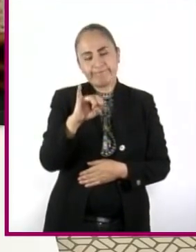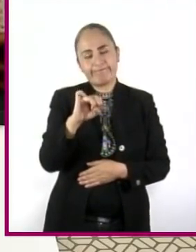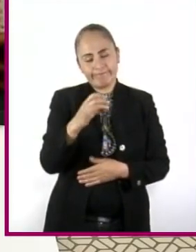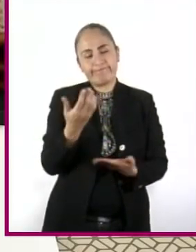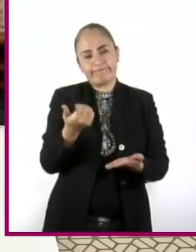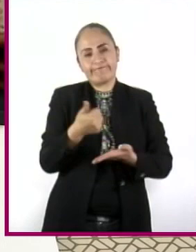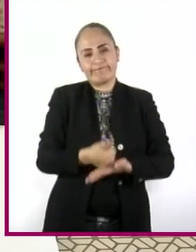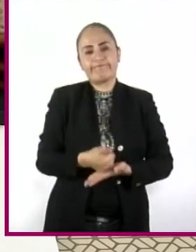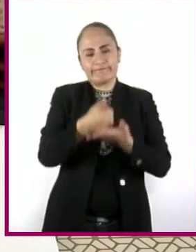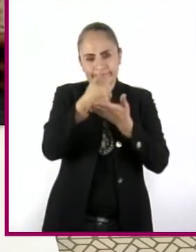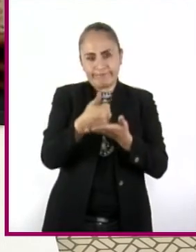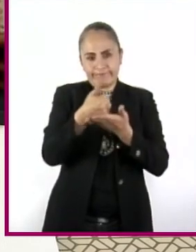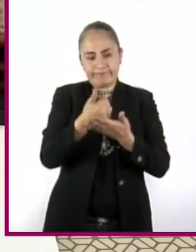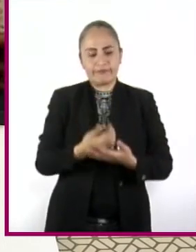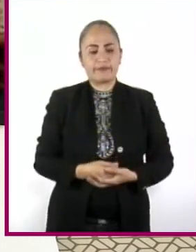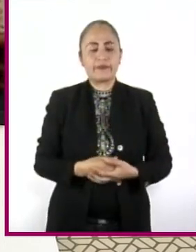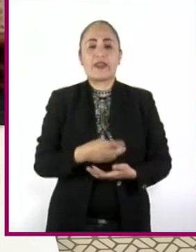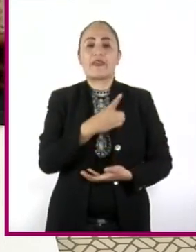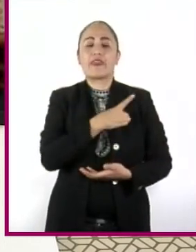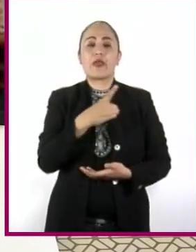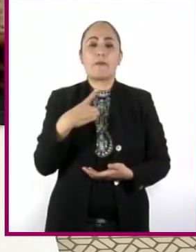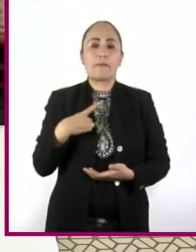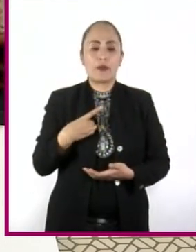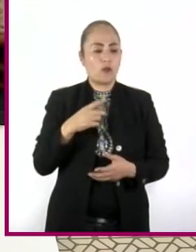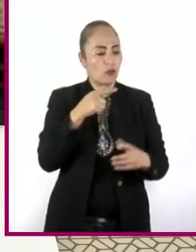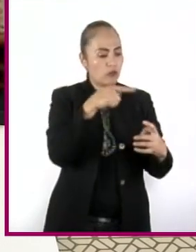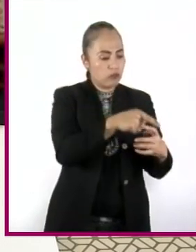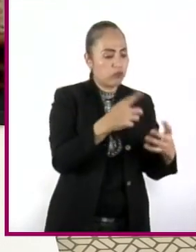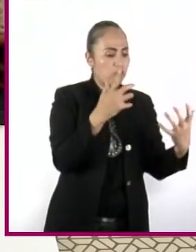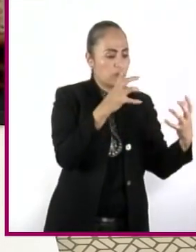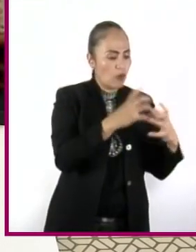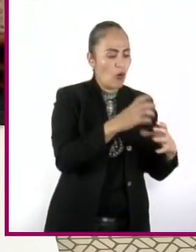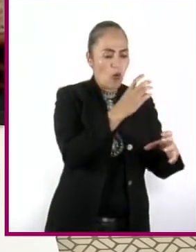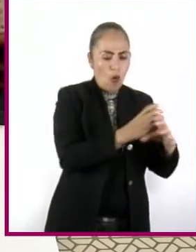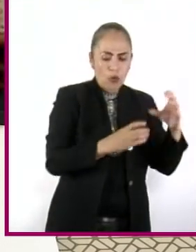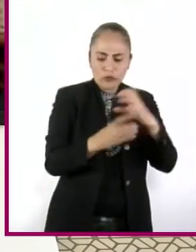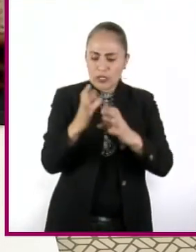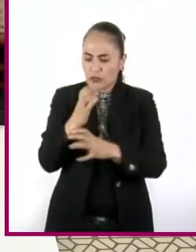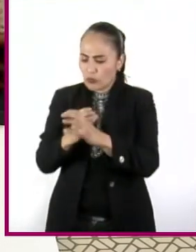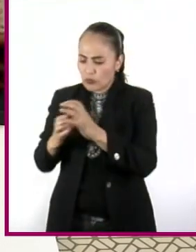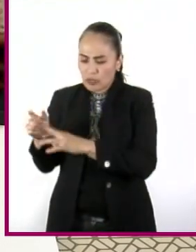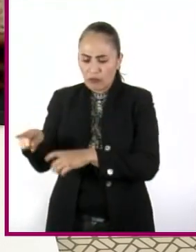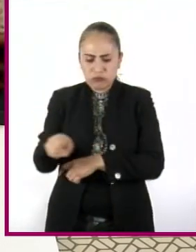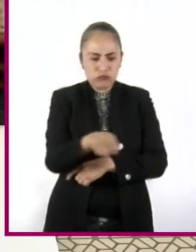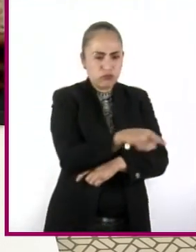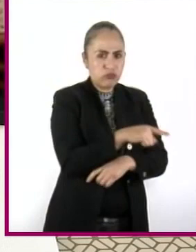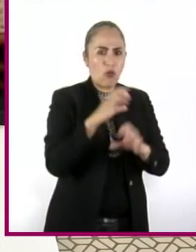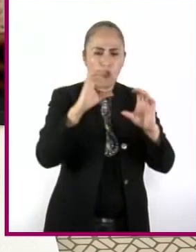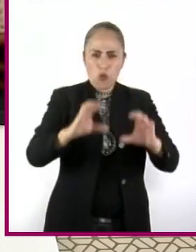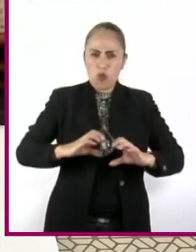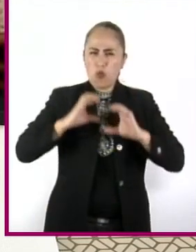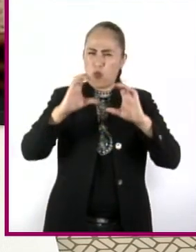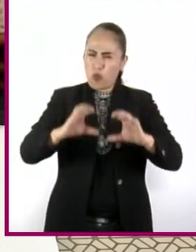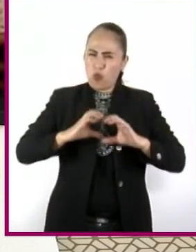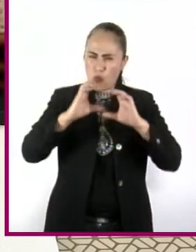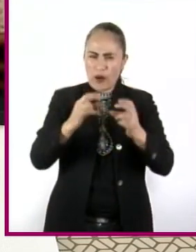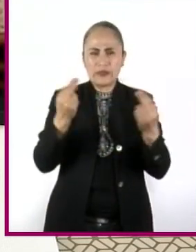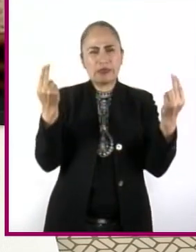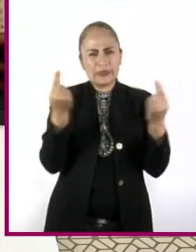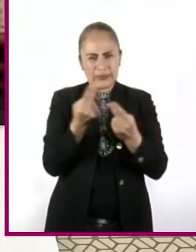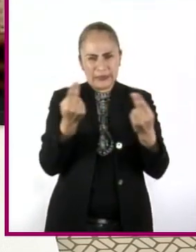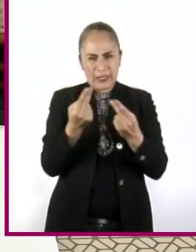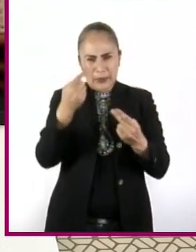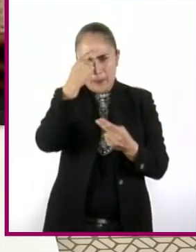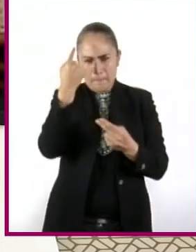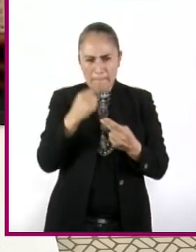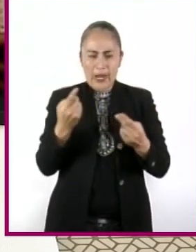indican que tenemos que cuidar las distintas componentes de Gaia para tratar de volver